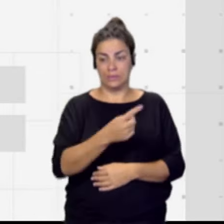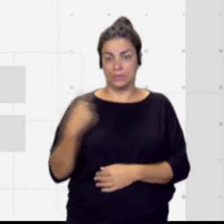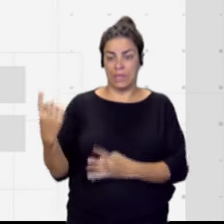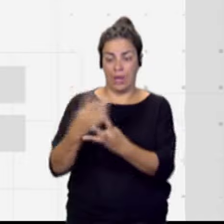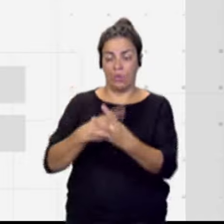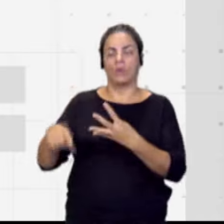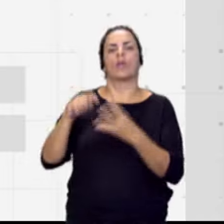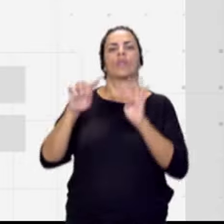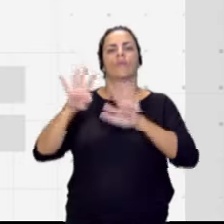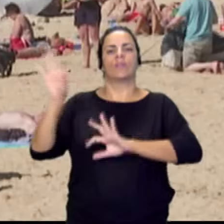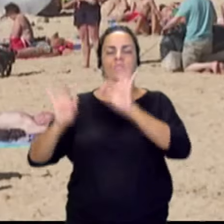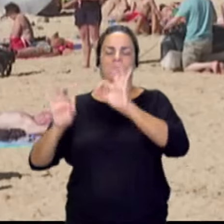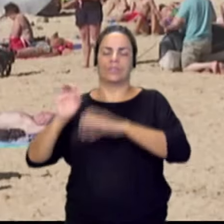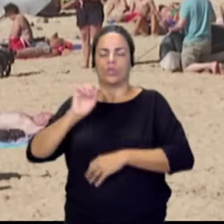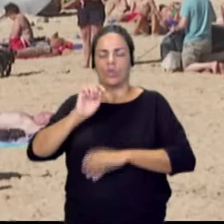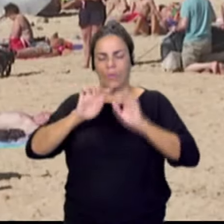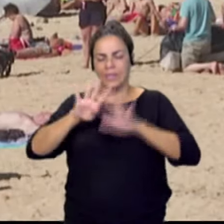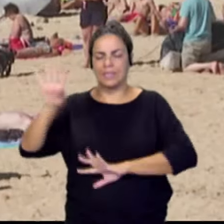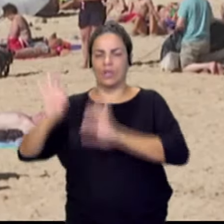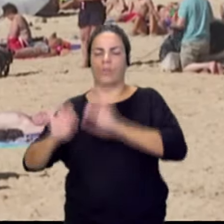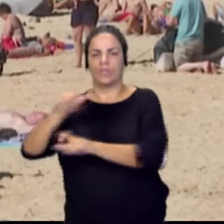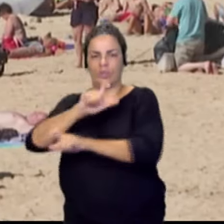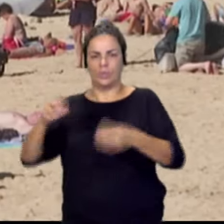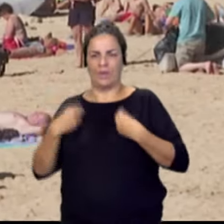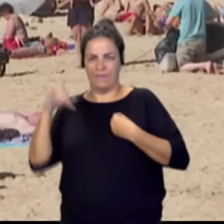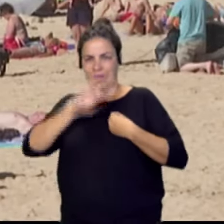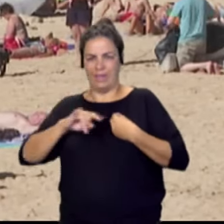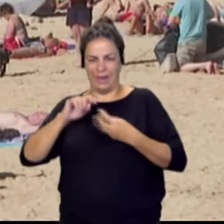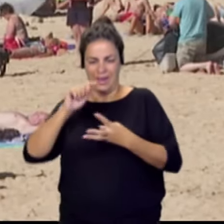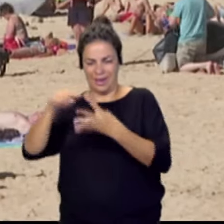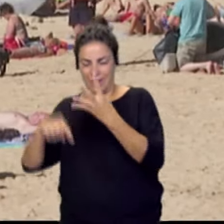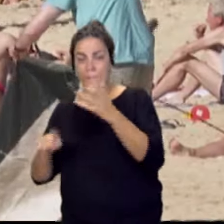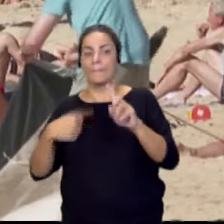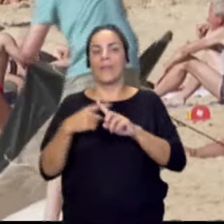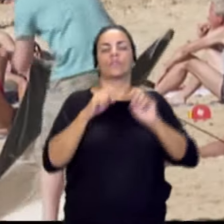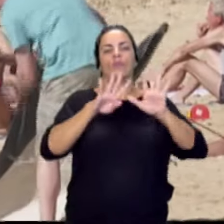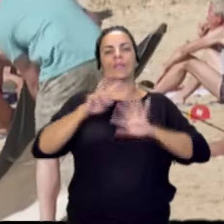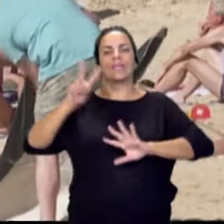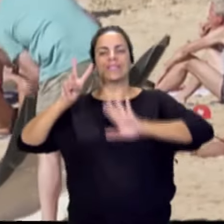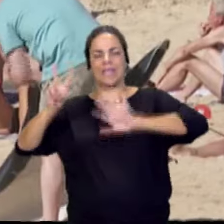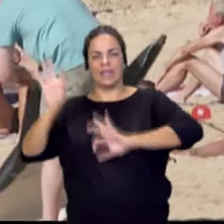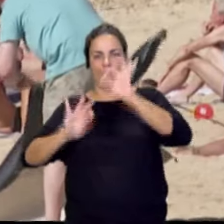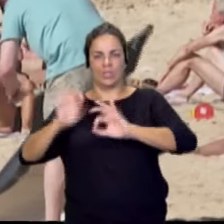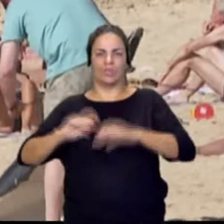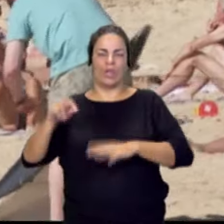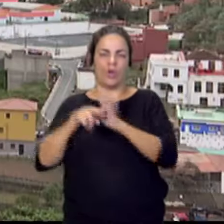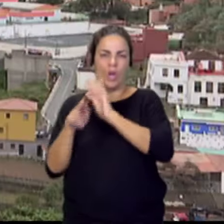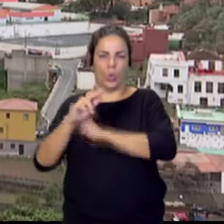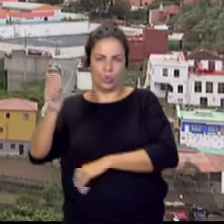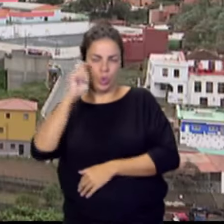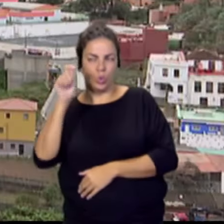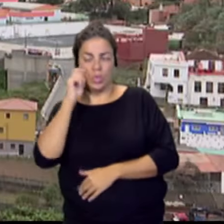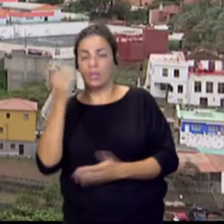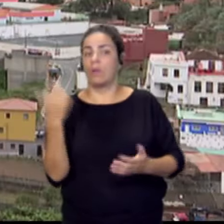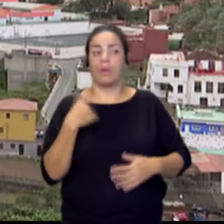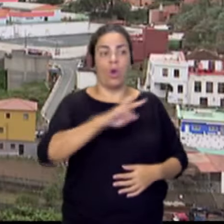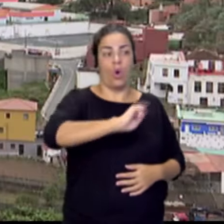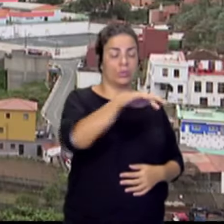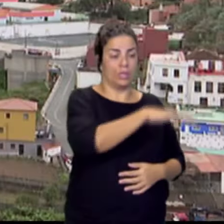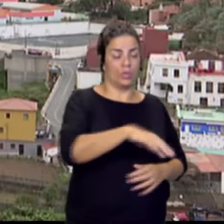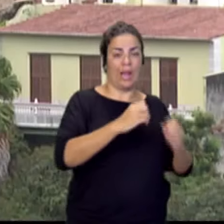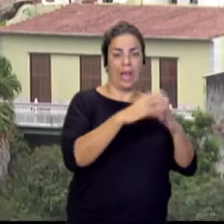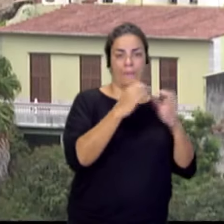la población del archipiélago y el 97% de los recursos turísticos, realidad muy alejada a la que se vive en La Palma,